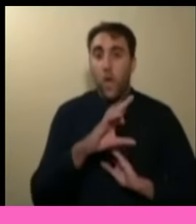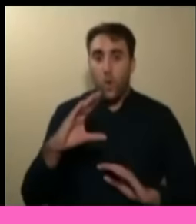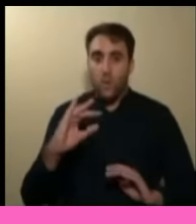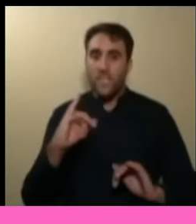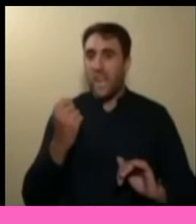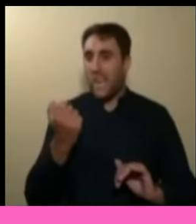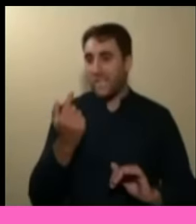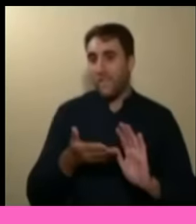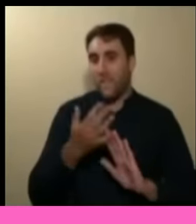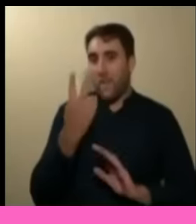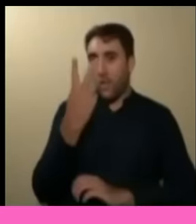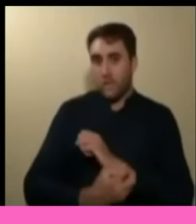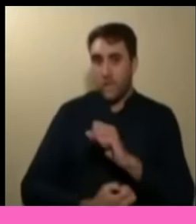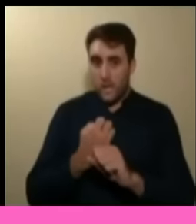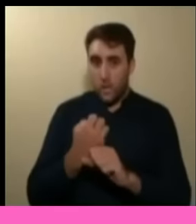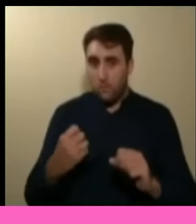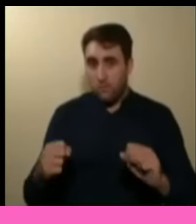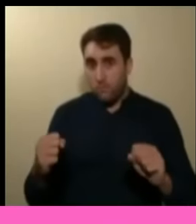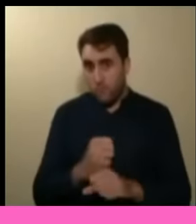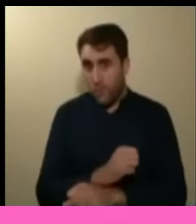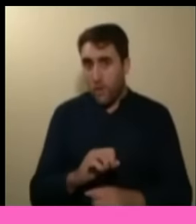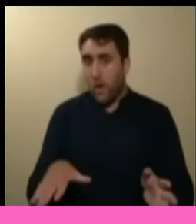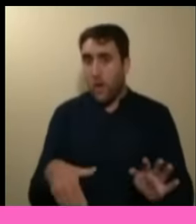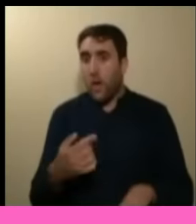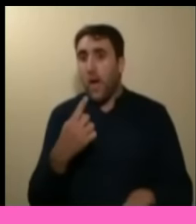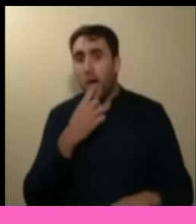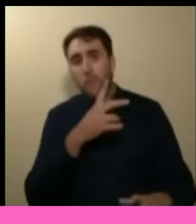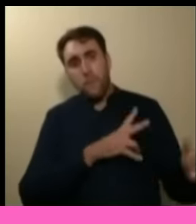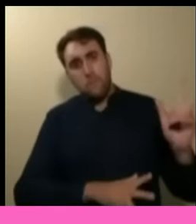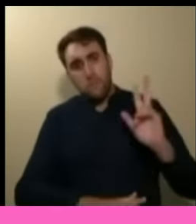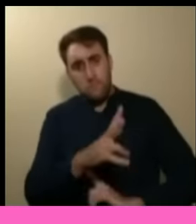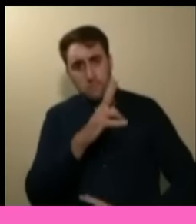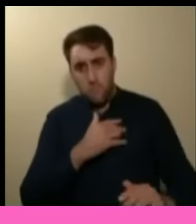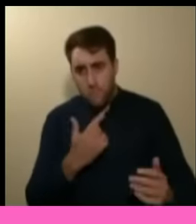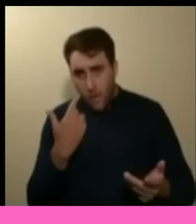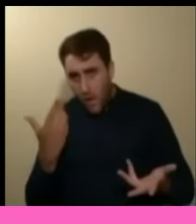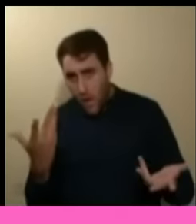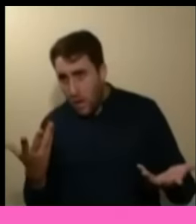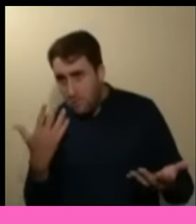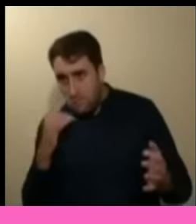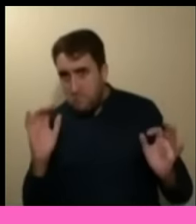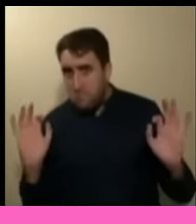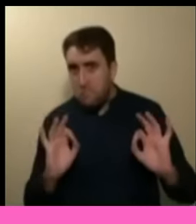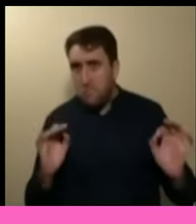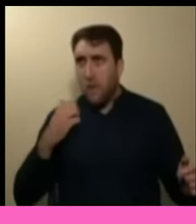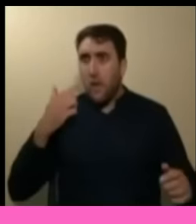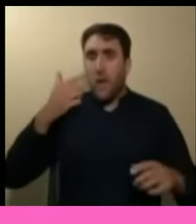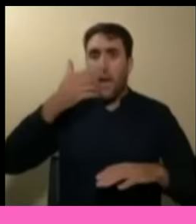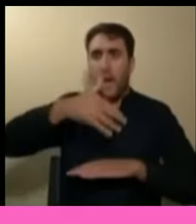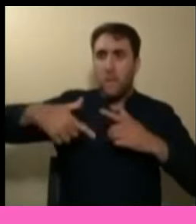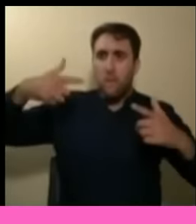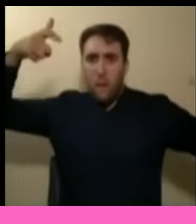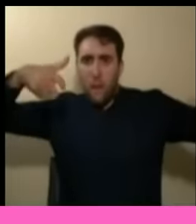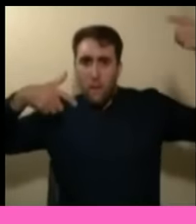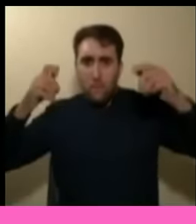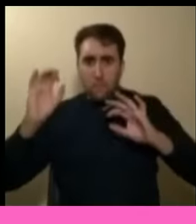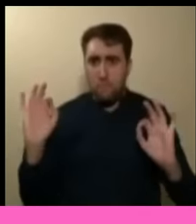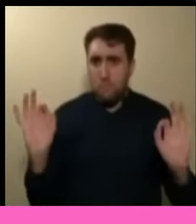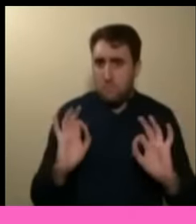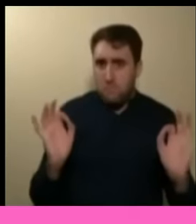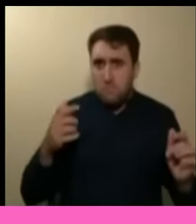está vigente. Ninguno de los temas que relata el senador Vergara sucedieron. No se andan a los balazos por los barrios, no se ha